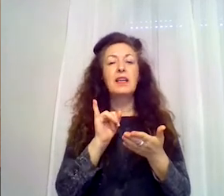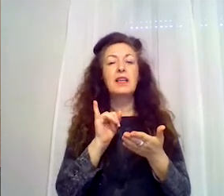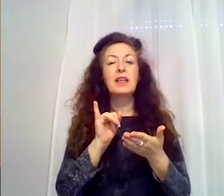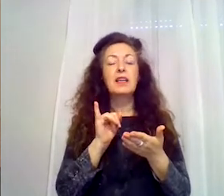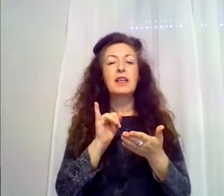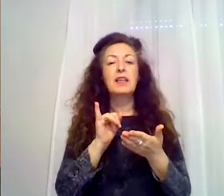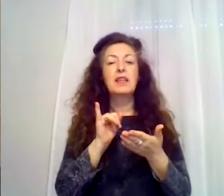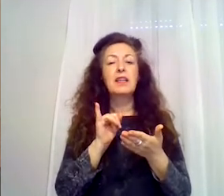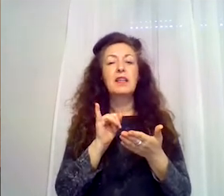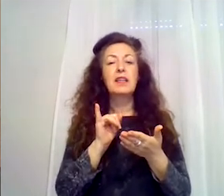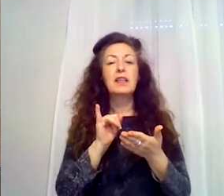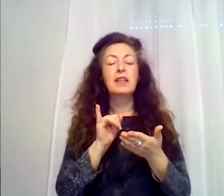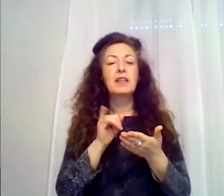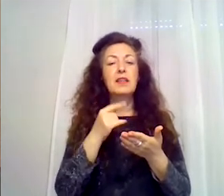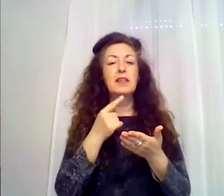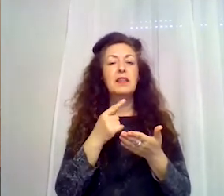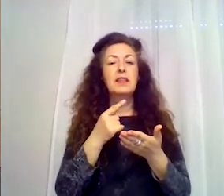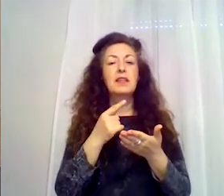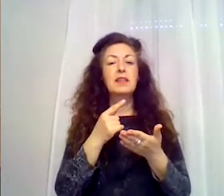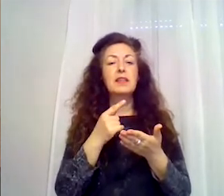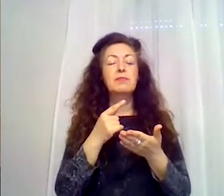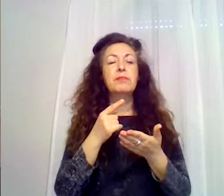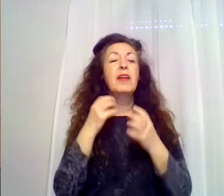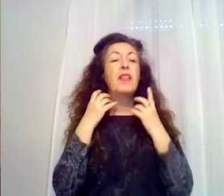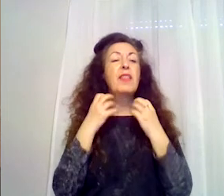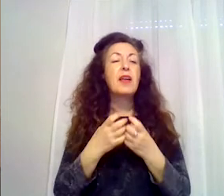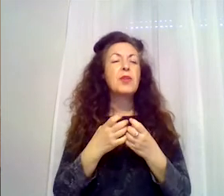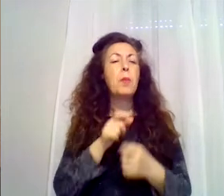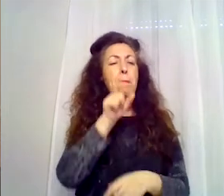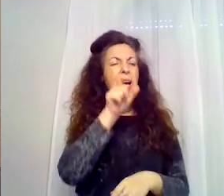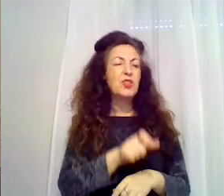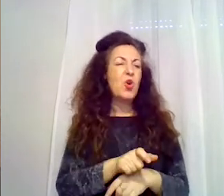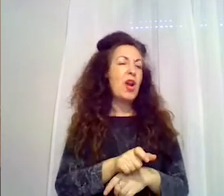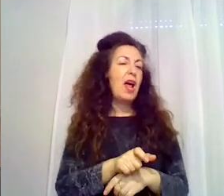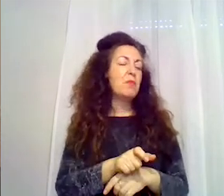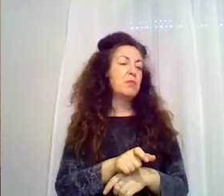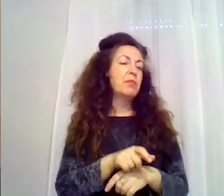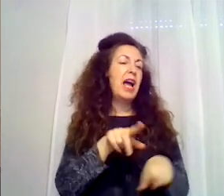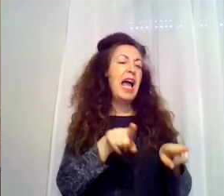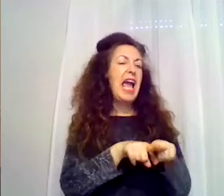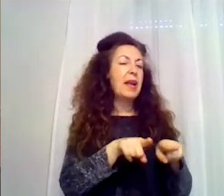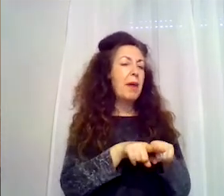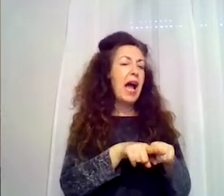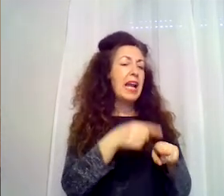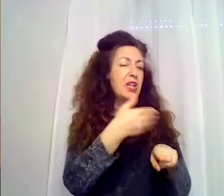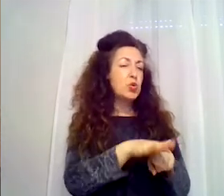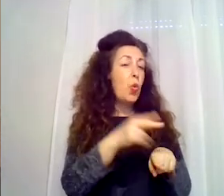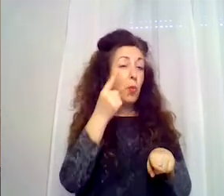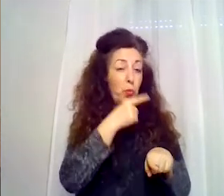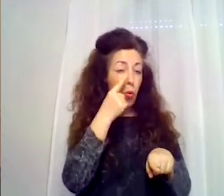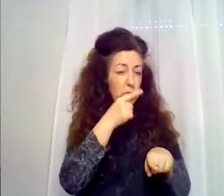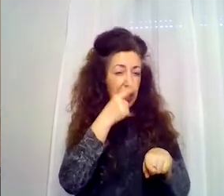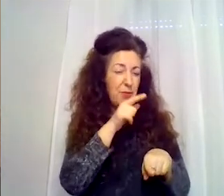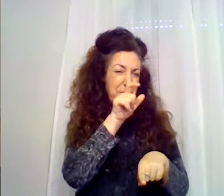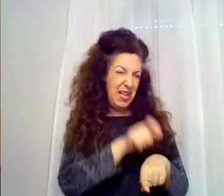medio, pudiera ser un seudónimo de otro escritor, de otra persona que escribiera esas